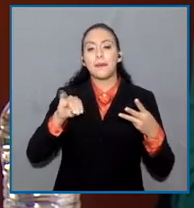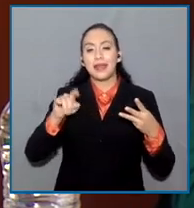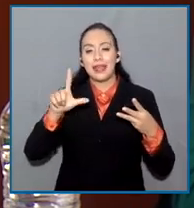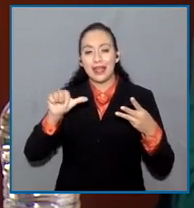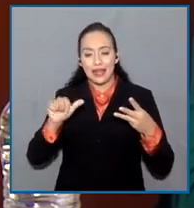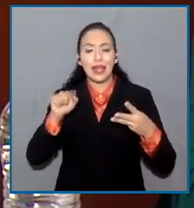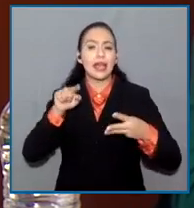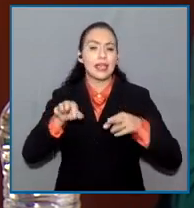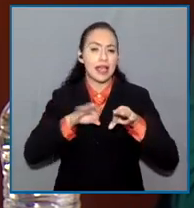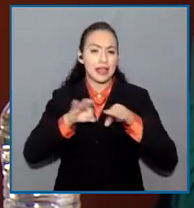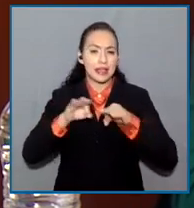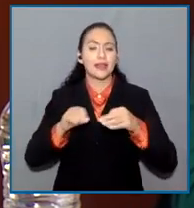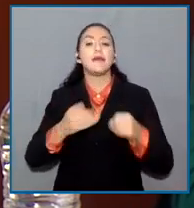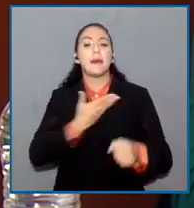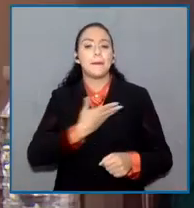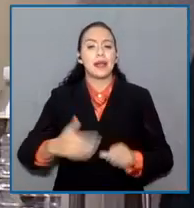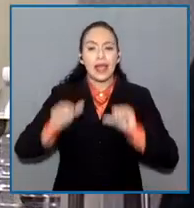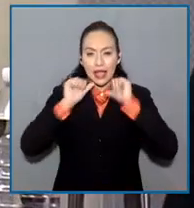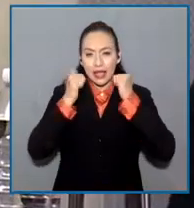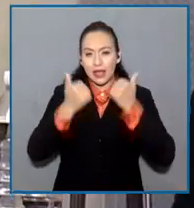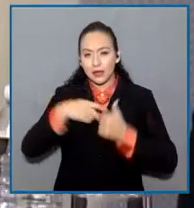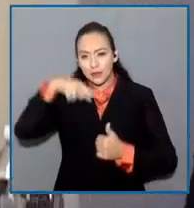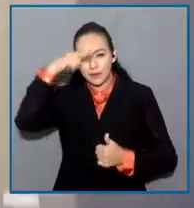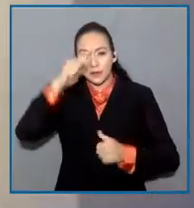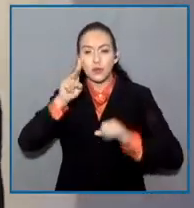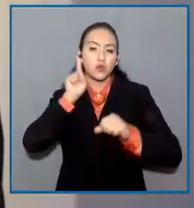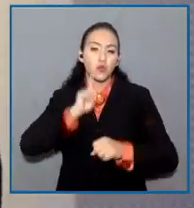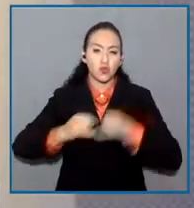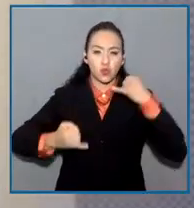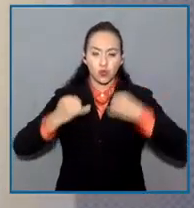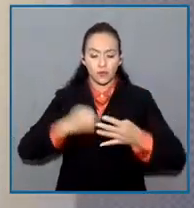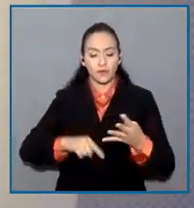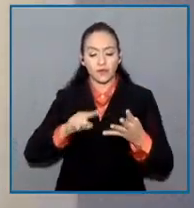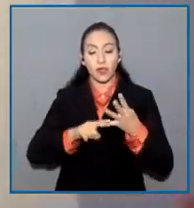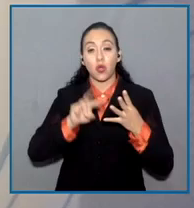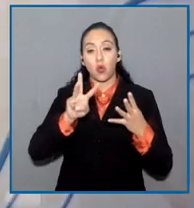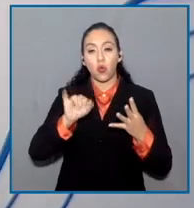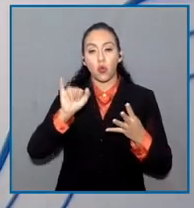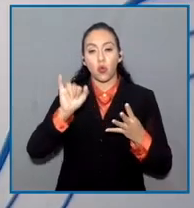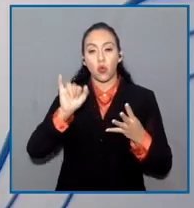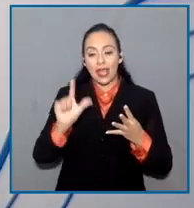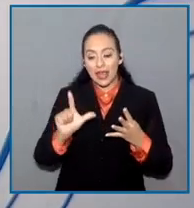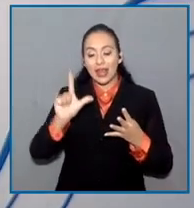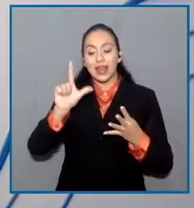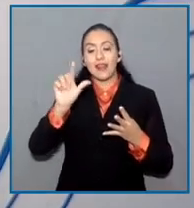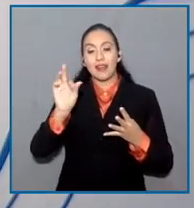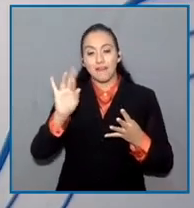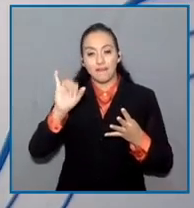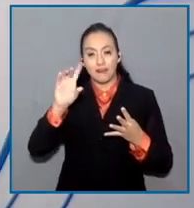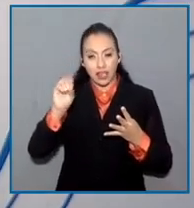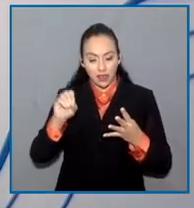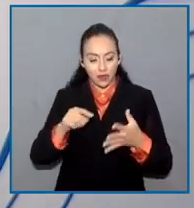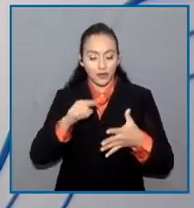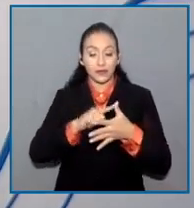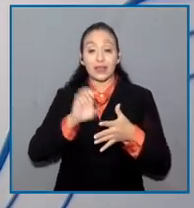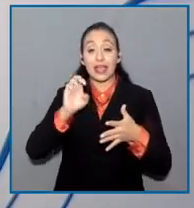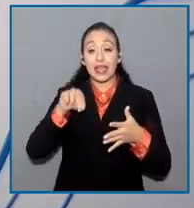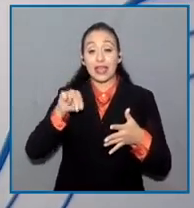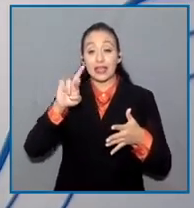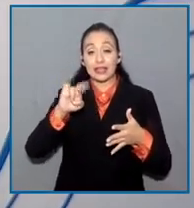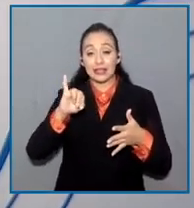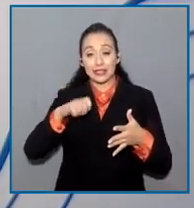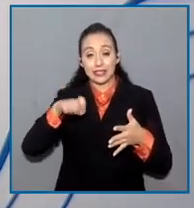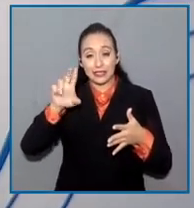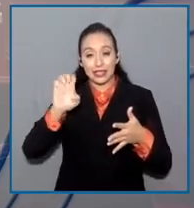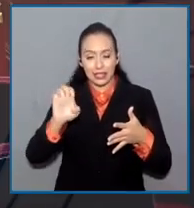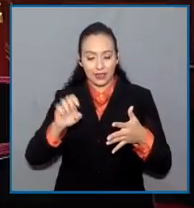de la Asociación Mexicana de Juzgadoras, Wilfrido Castañón León, magistrado de circuito, Luis Enrique Pereda Trejo, catedrático y miembro de la Barra